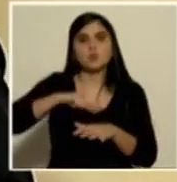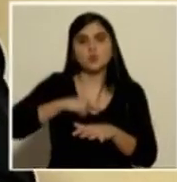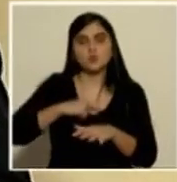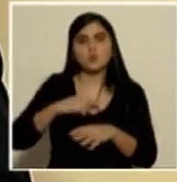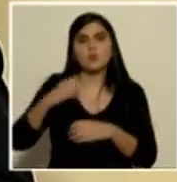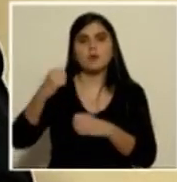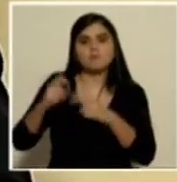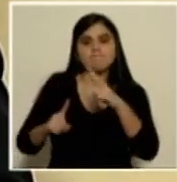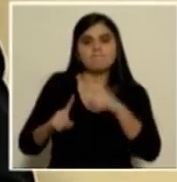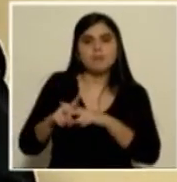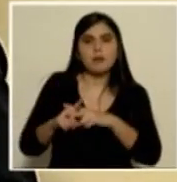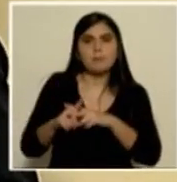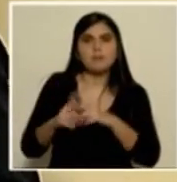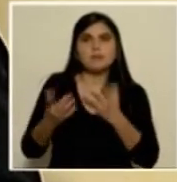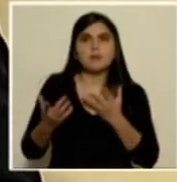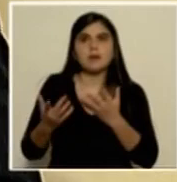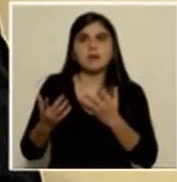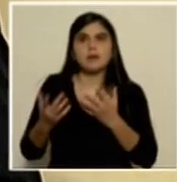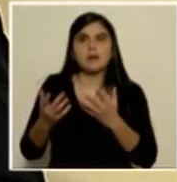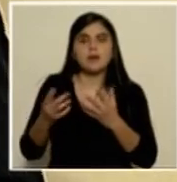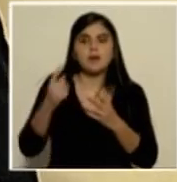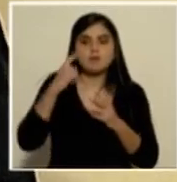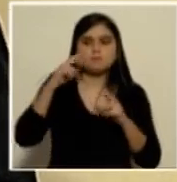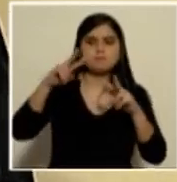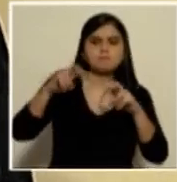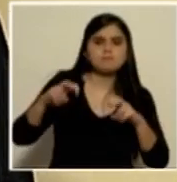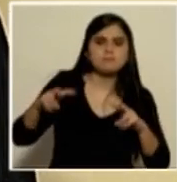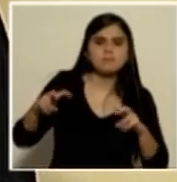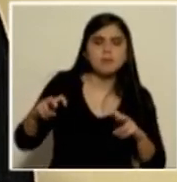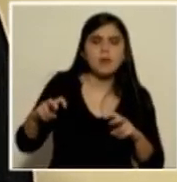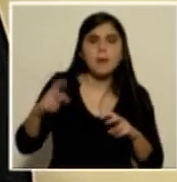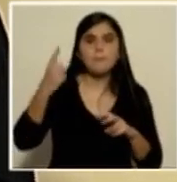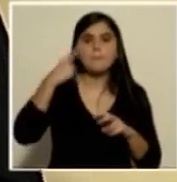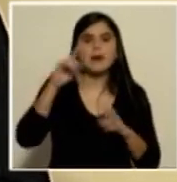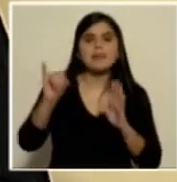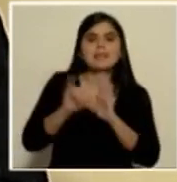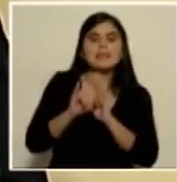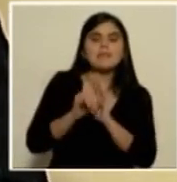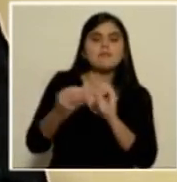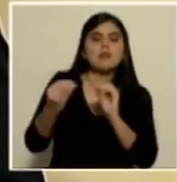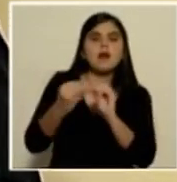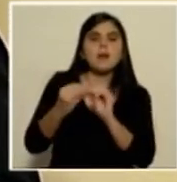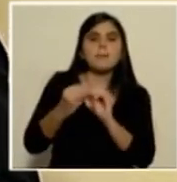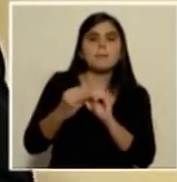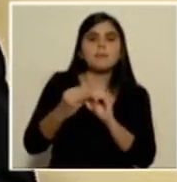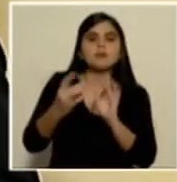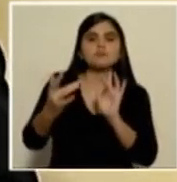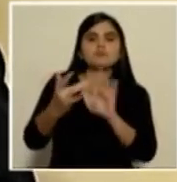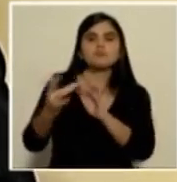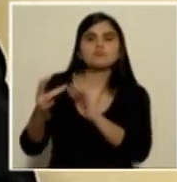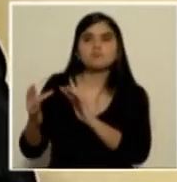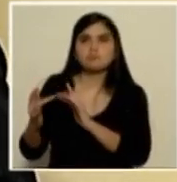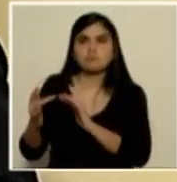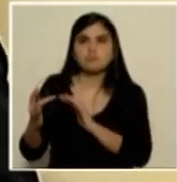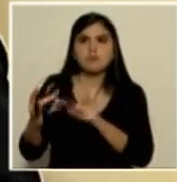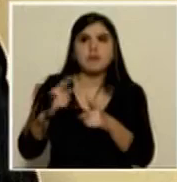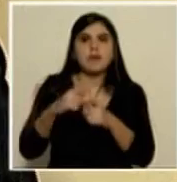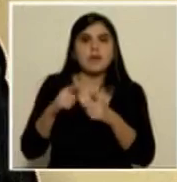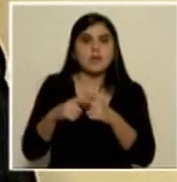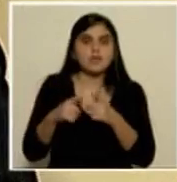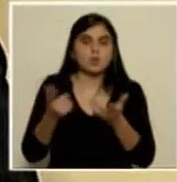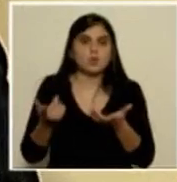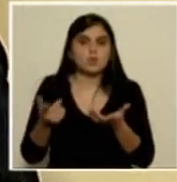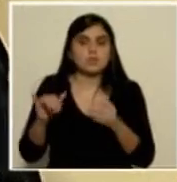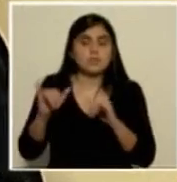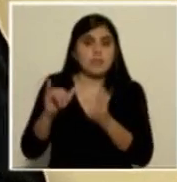contactos cercanos, y ahí vamos a estar identificando más casos. Además de que, recordemos, entre más personas hayan sido expuestas al virus, vamos a tener más surgimiento de casos, y